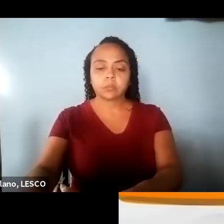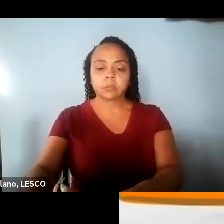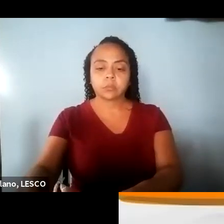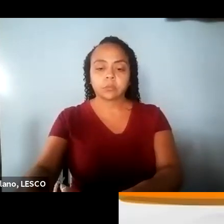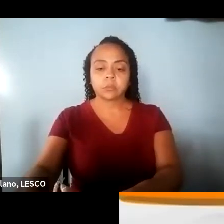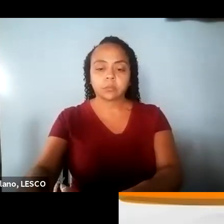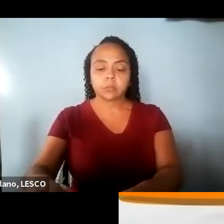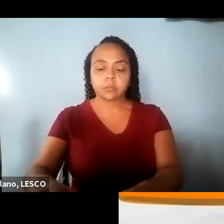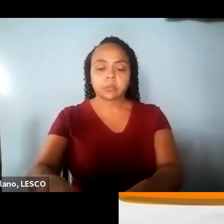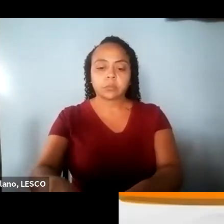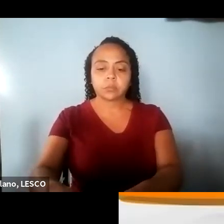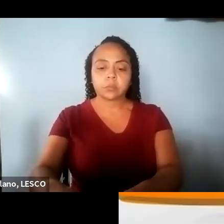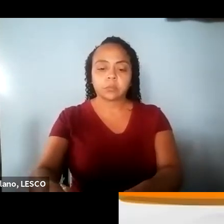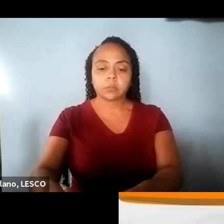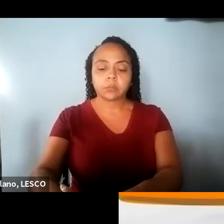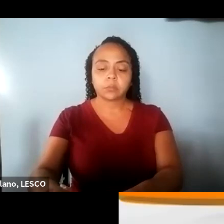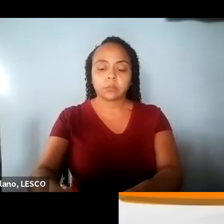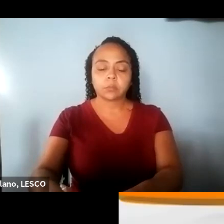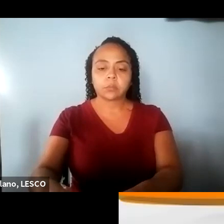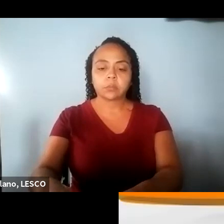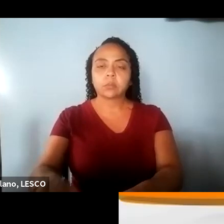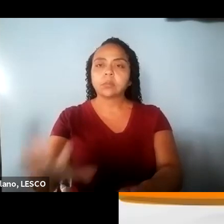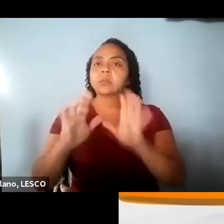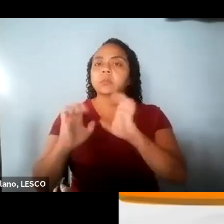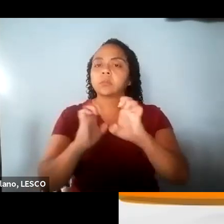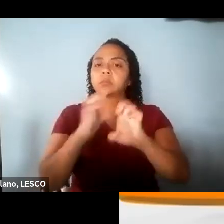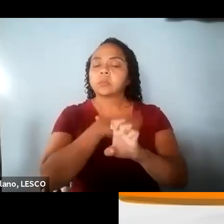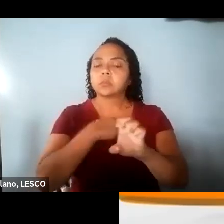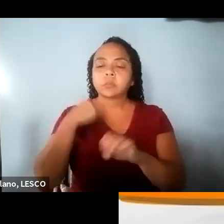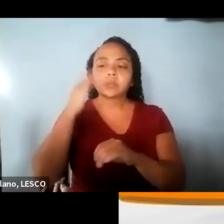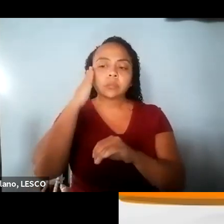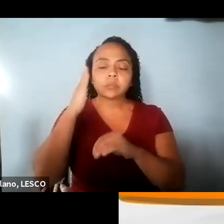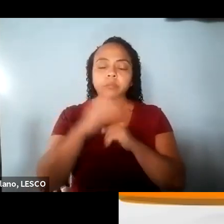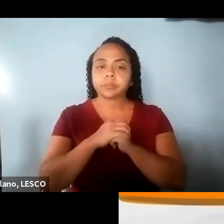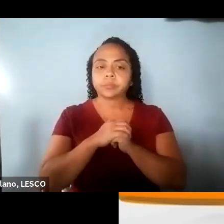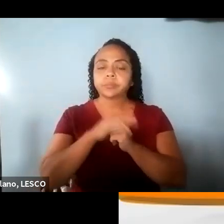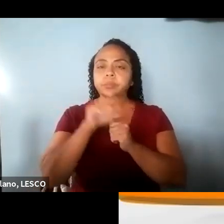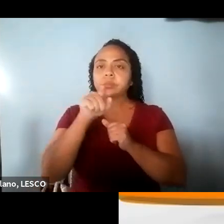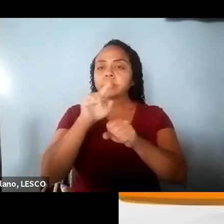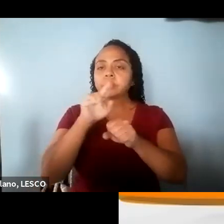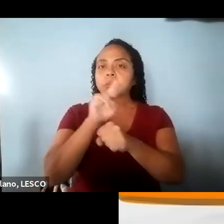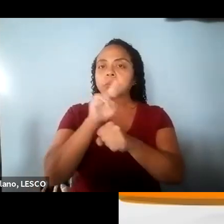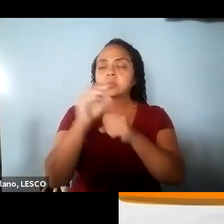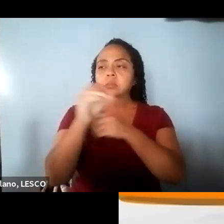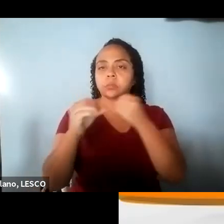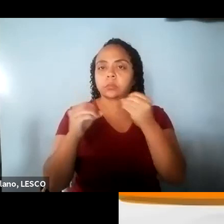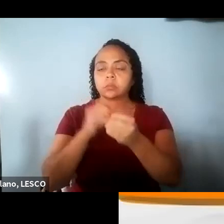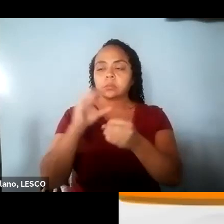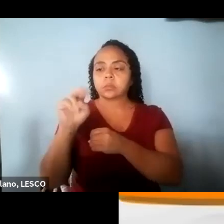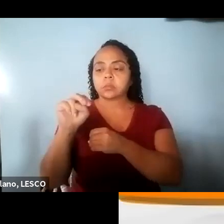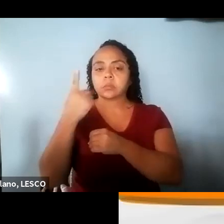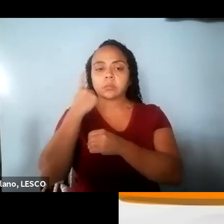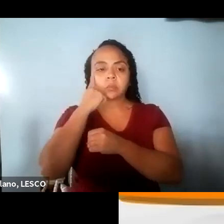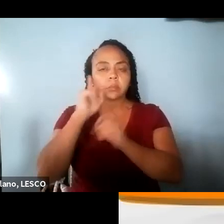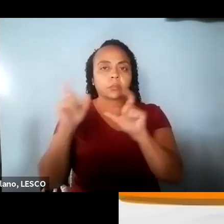2030 estrategias nos gustaría saber qué estrategia se está implementando la oficina de naciones unidas para la